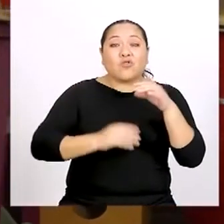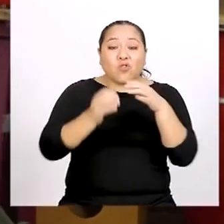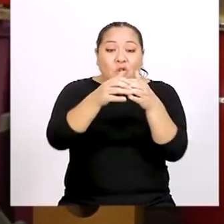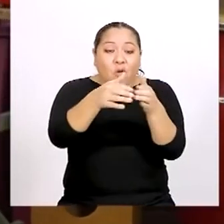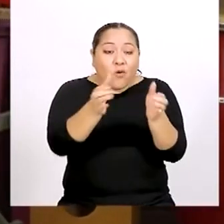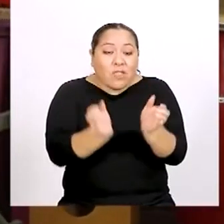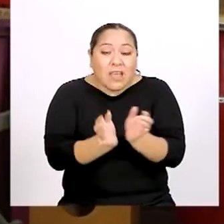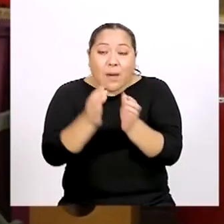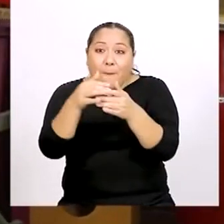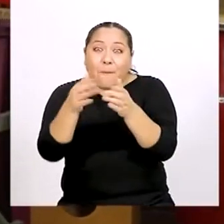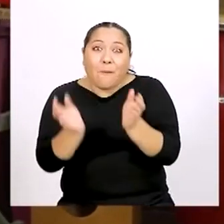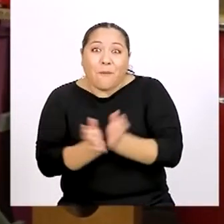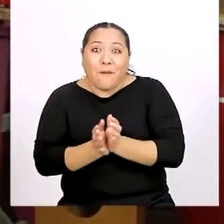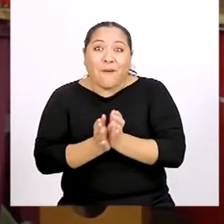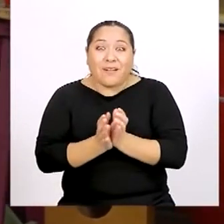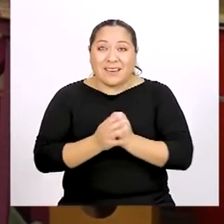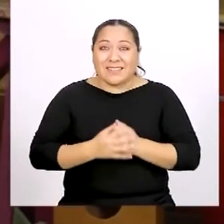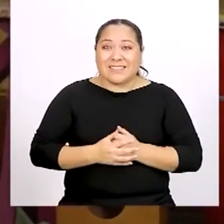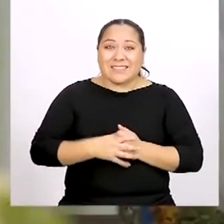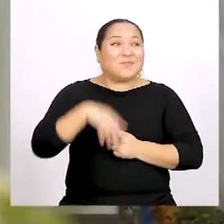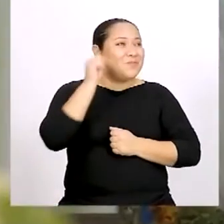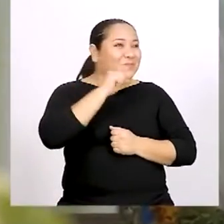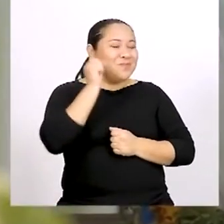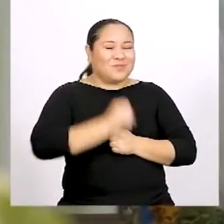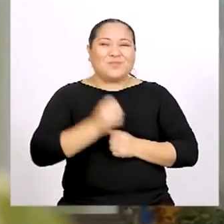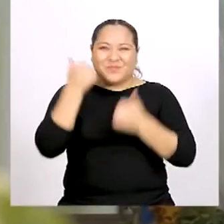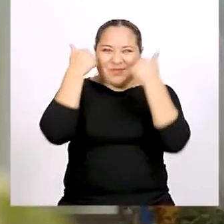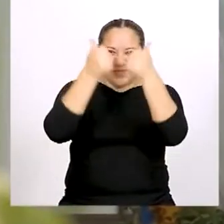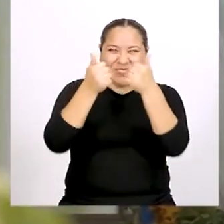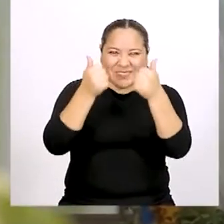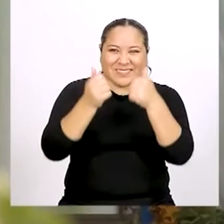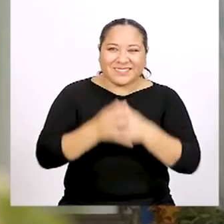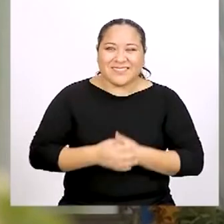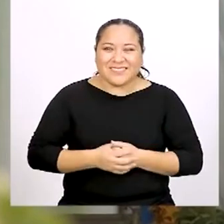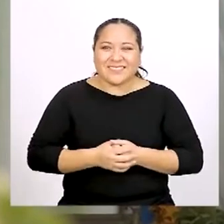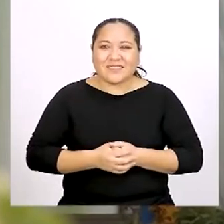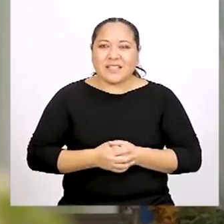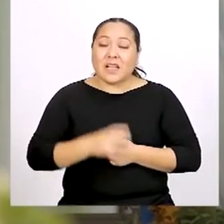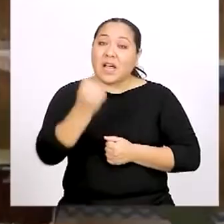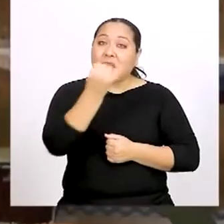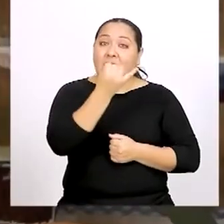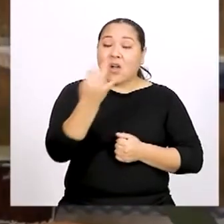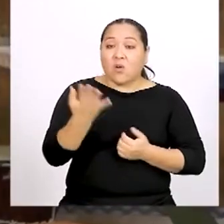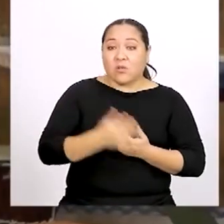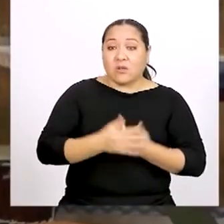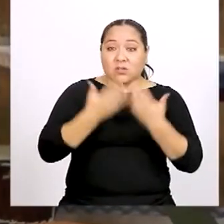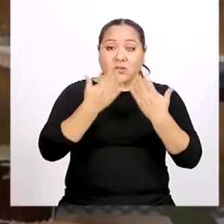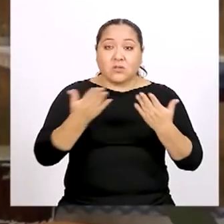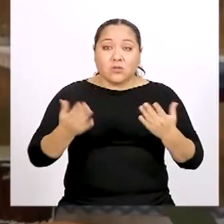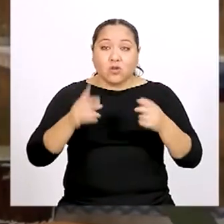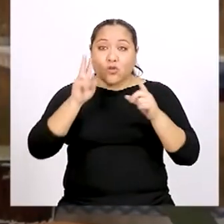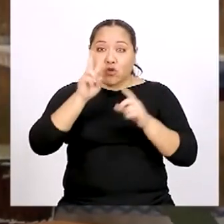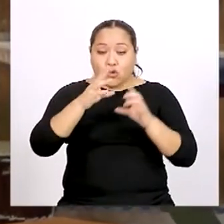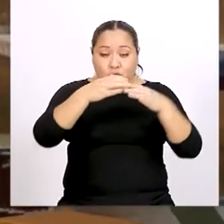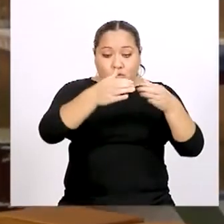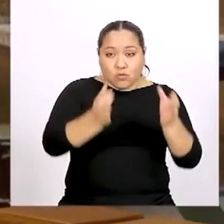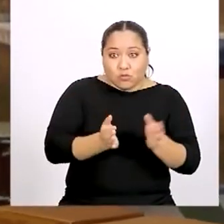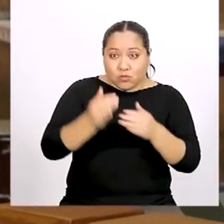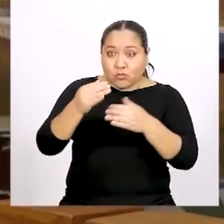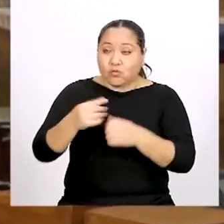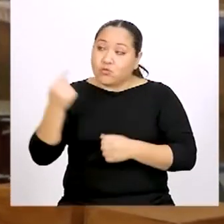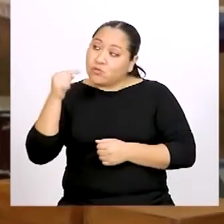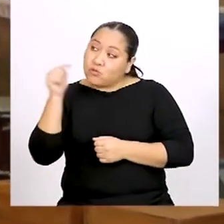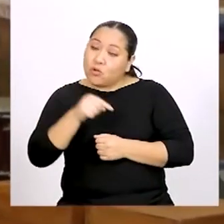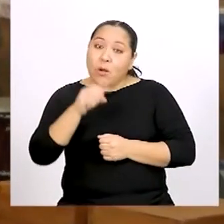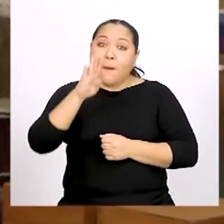construir nuestros tambores. ¡Qué bien! Hay algunos instrumentos que tienen dos